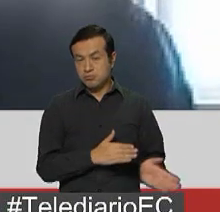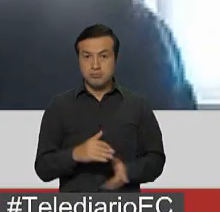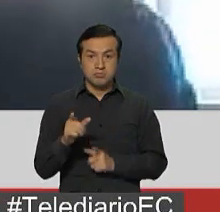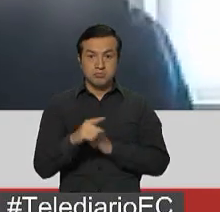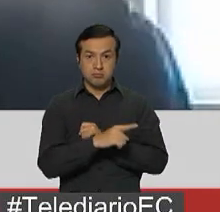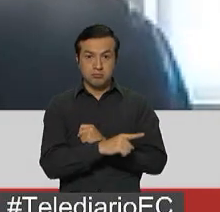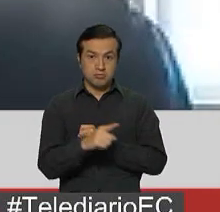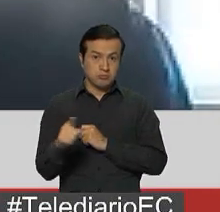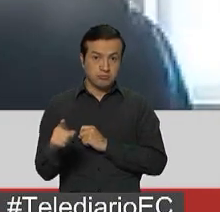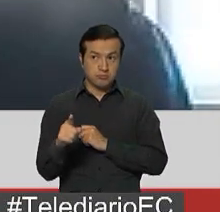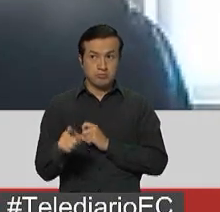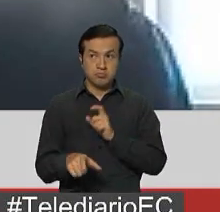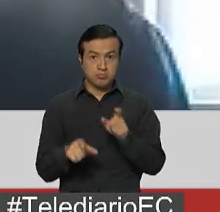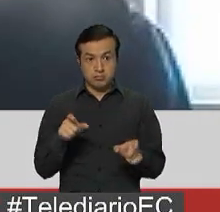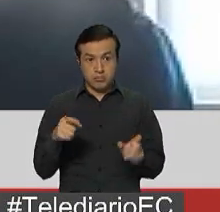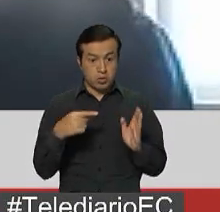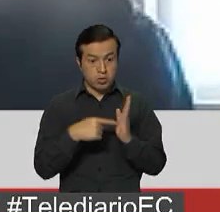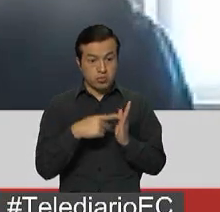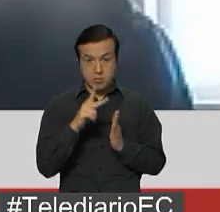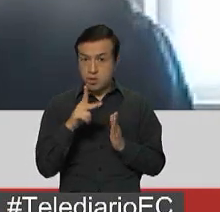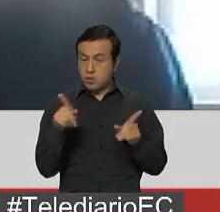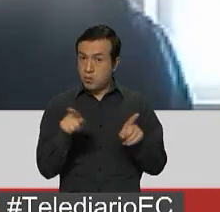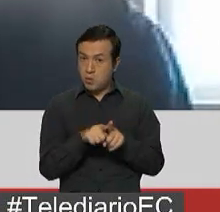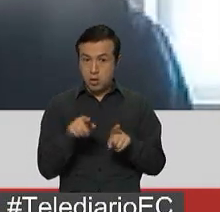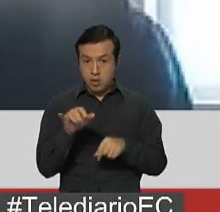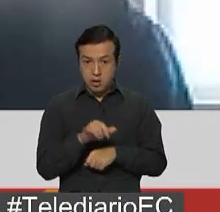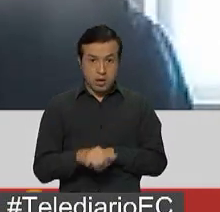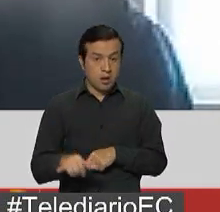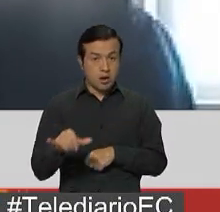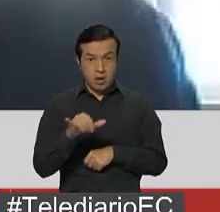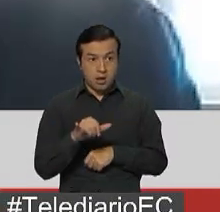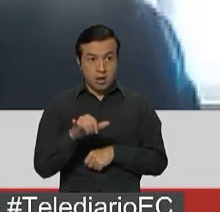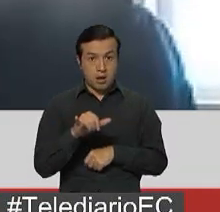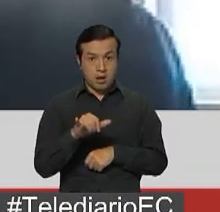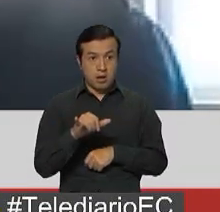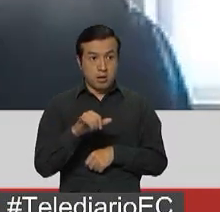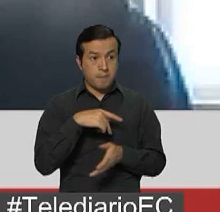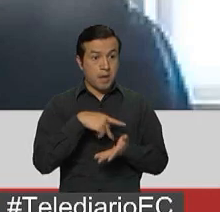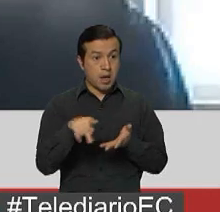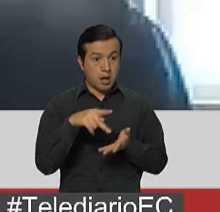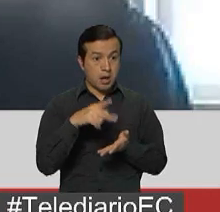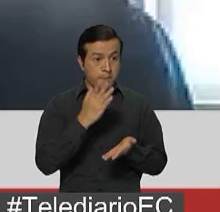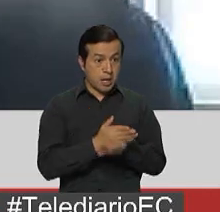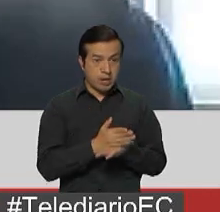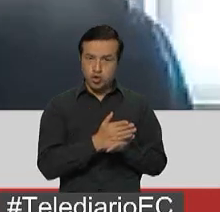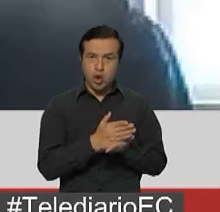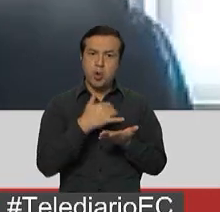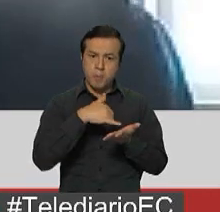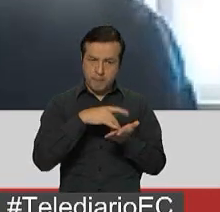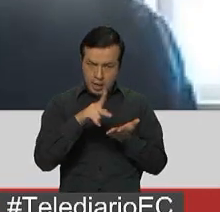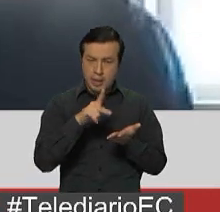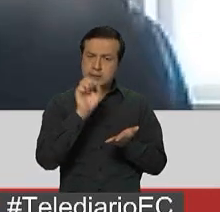eso que hace y